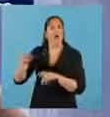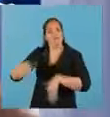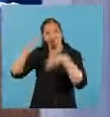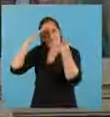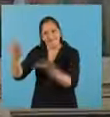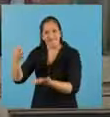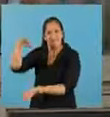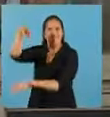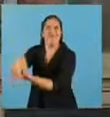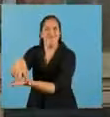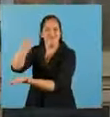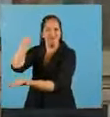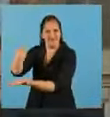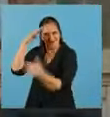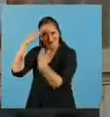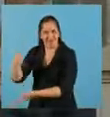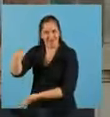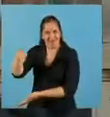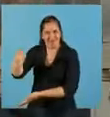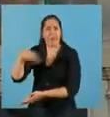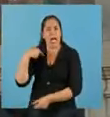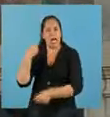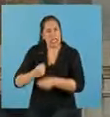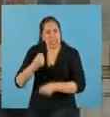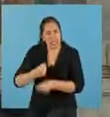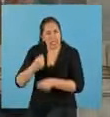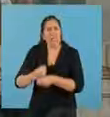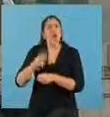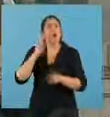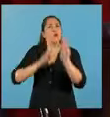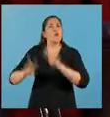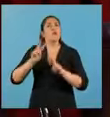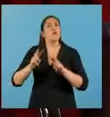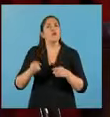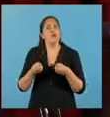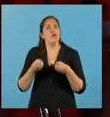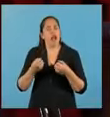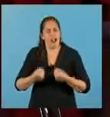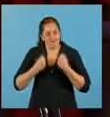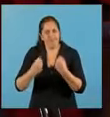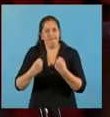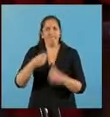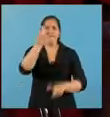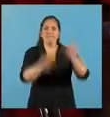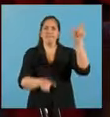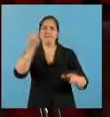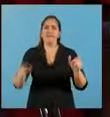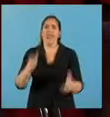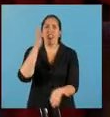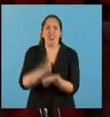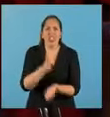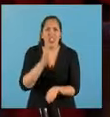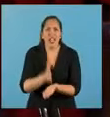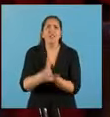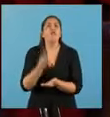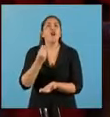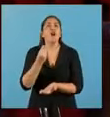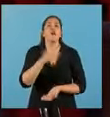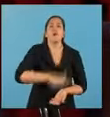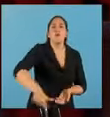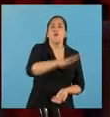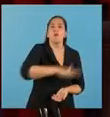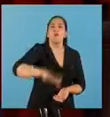Vamos a trabajar para fortalecer el rol de sujetos de derechos de los pueblos originarios